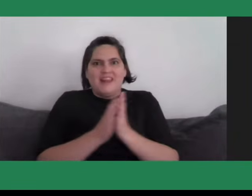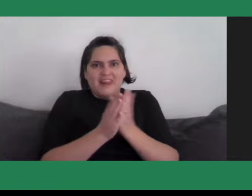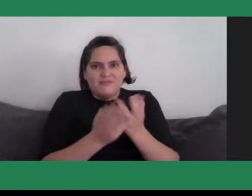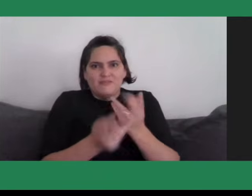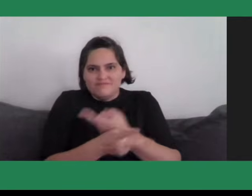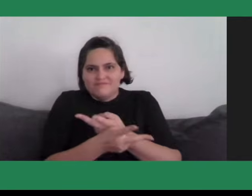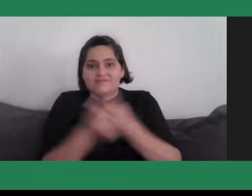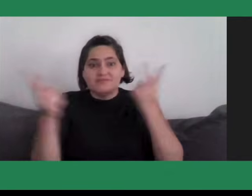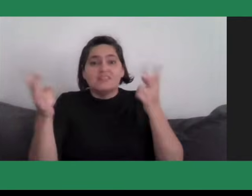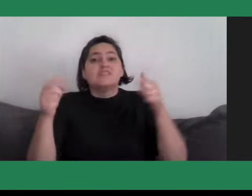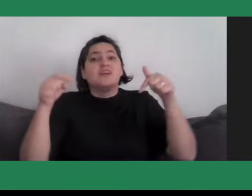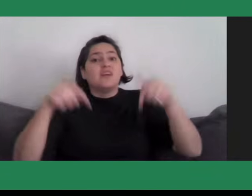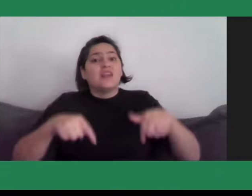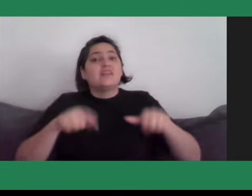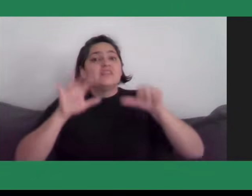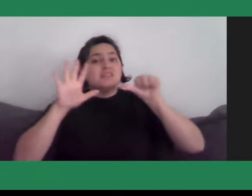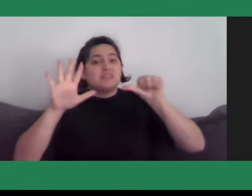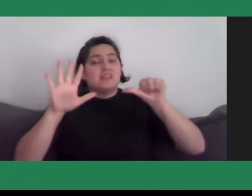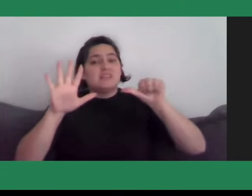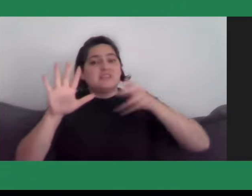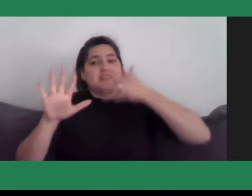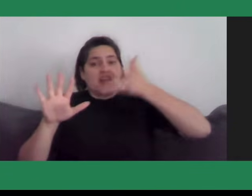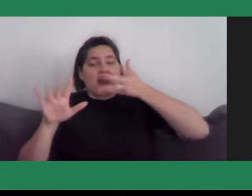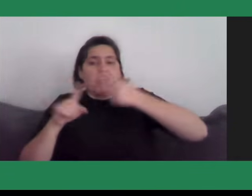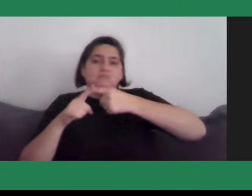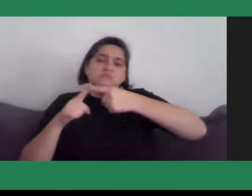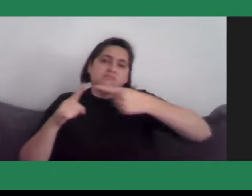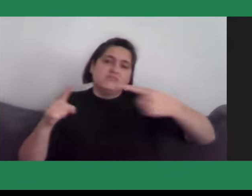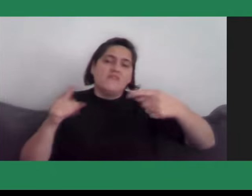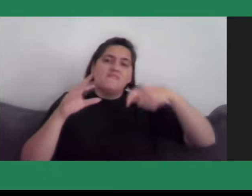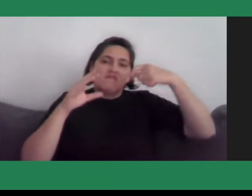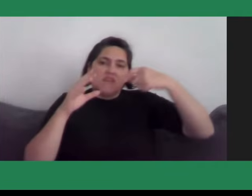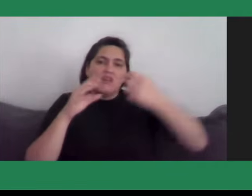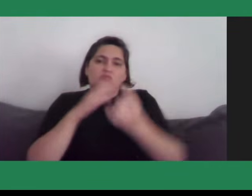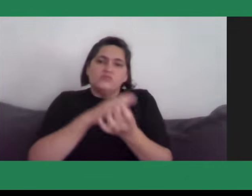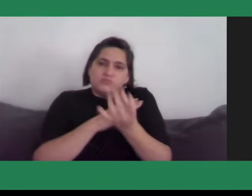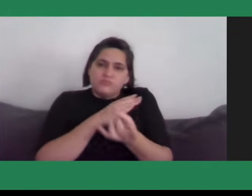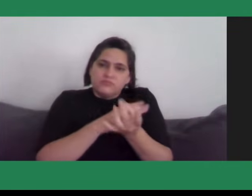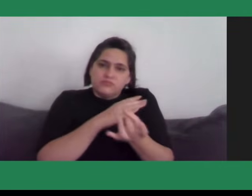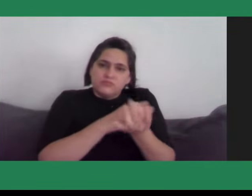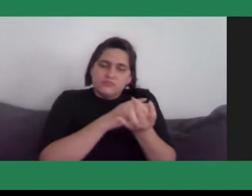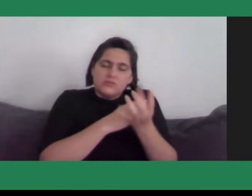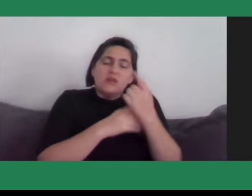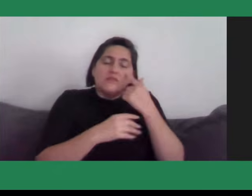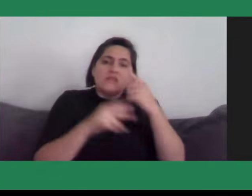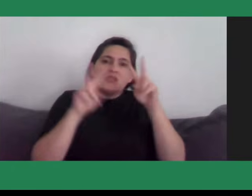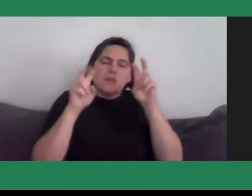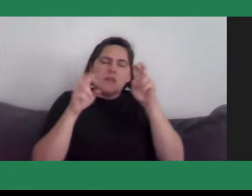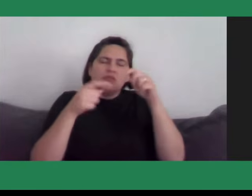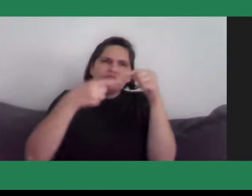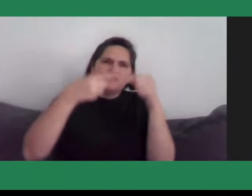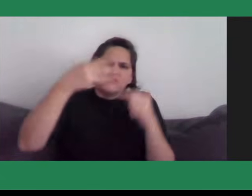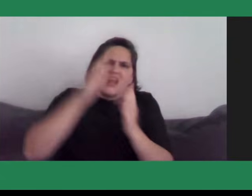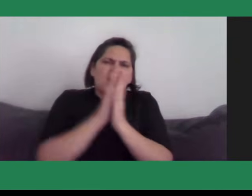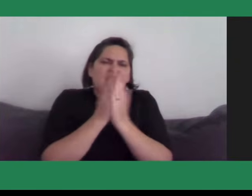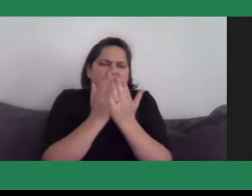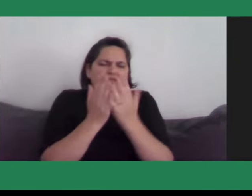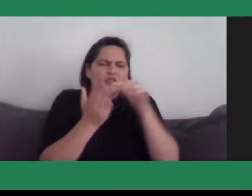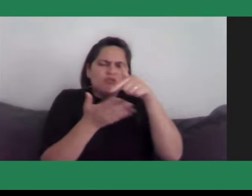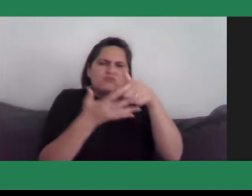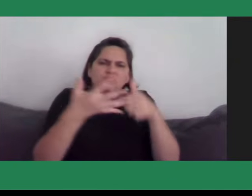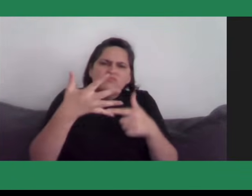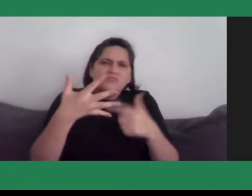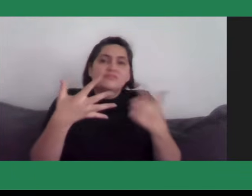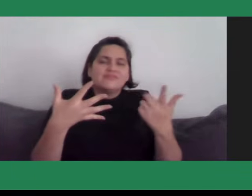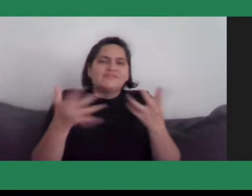de 6 charlas, como les contaba, de contenidos que profundizan los aspectos, contenidos y temas que están abordados en